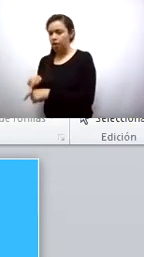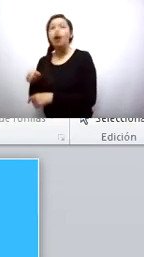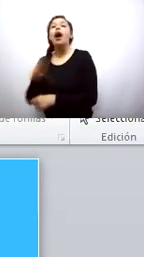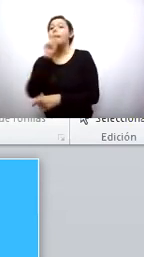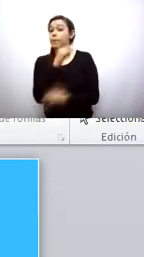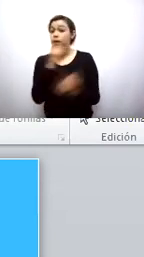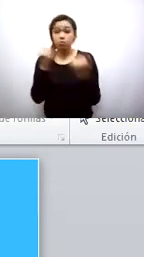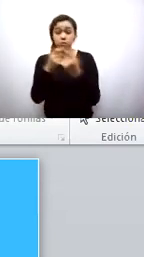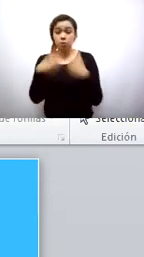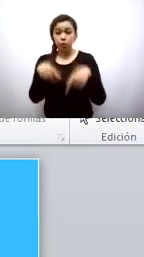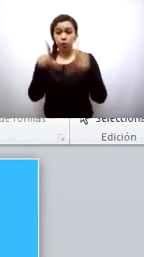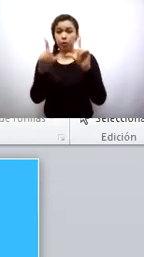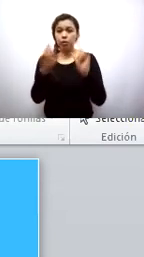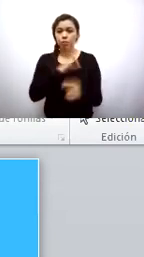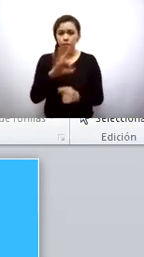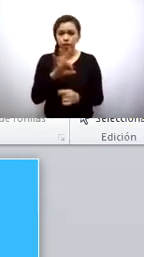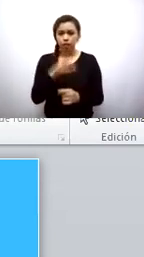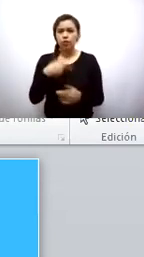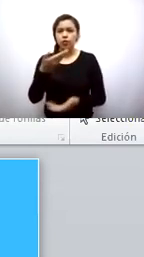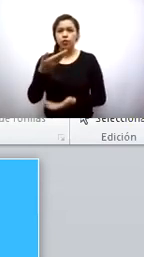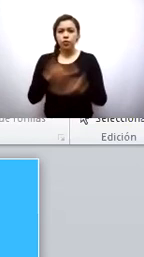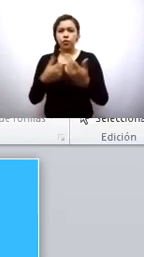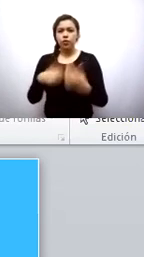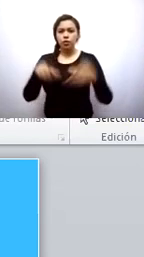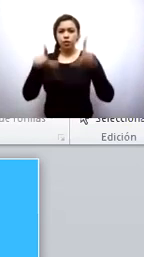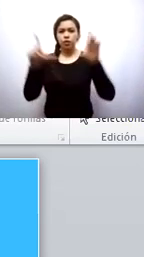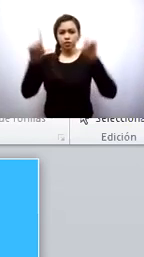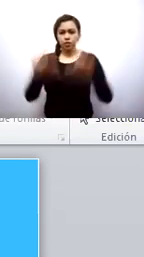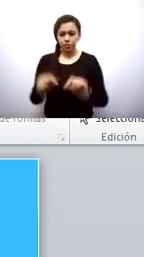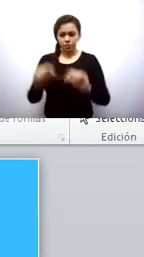plataforma. Voy a dejar de compartir la presentación de PowerPoint